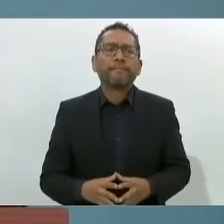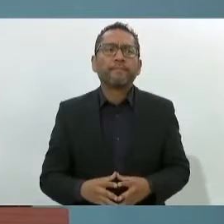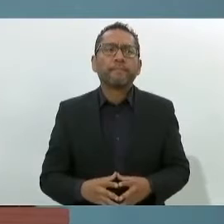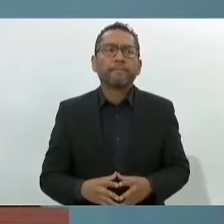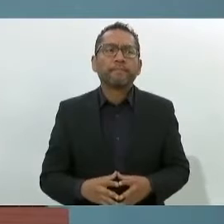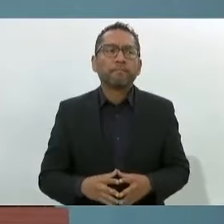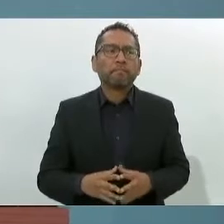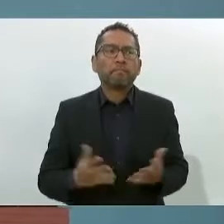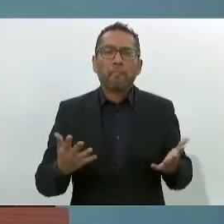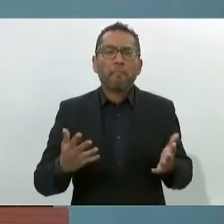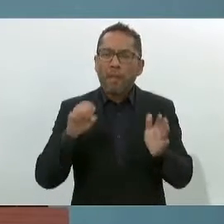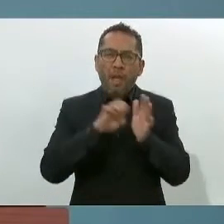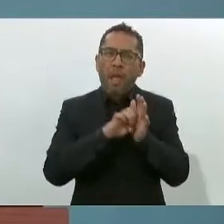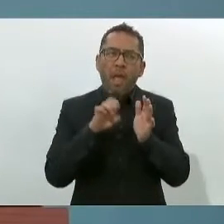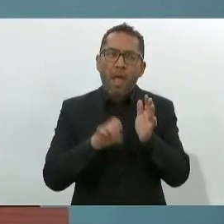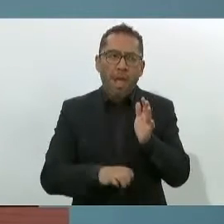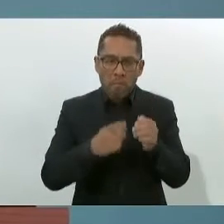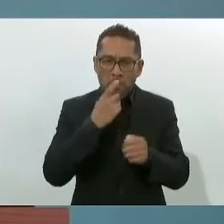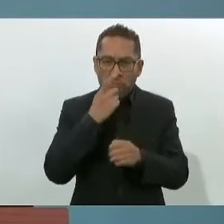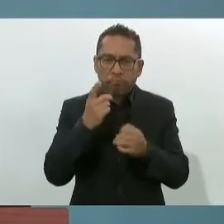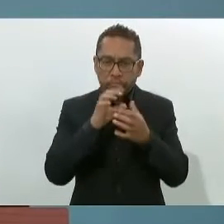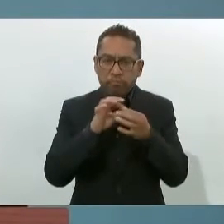dar un ejemplo,